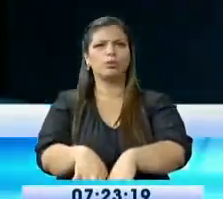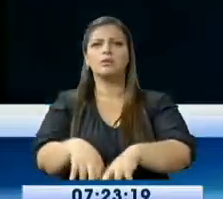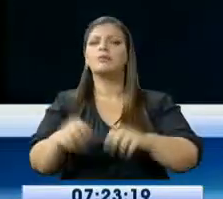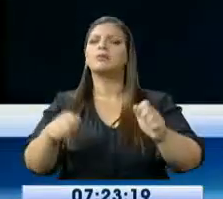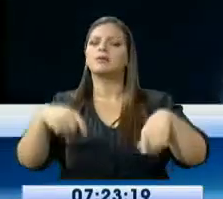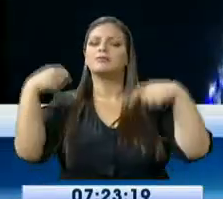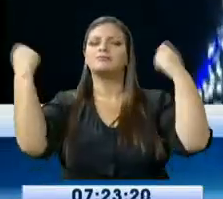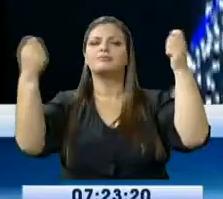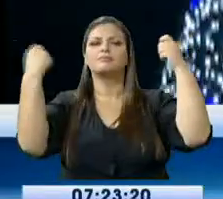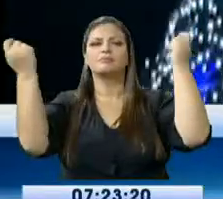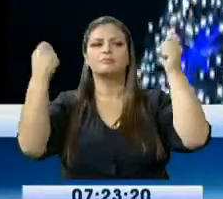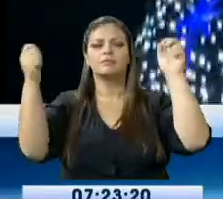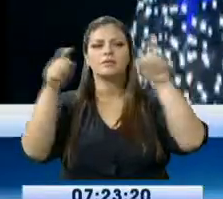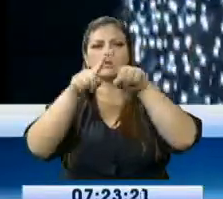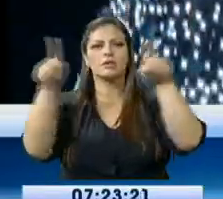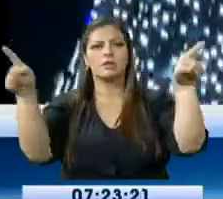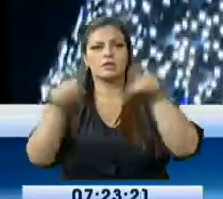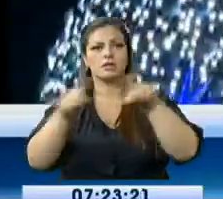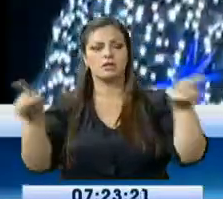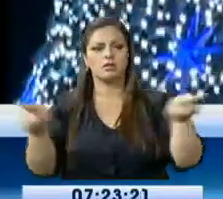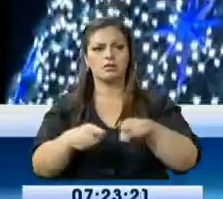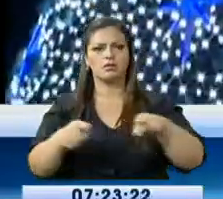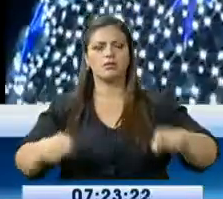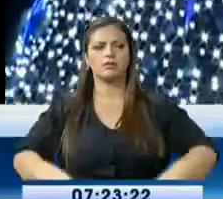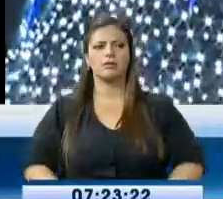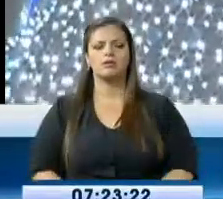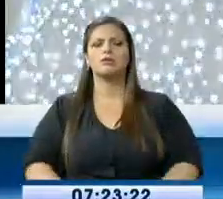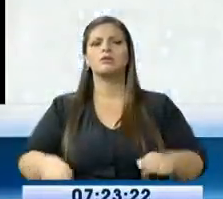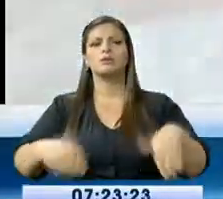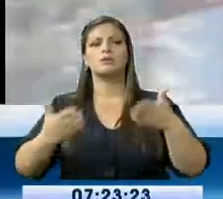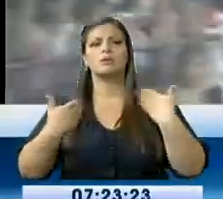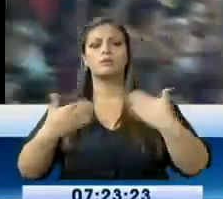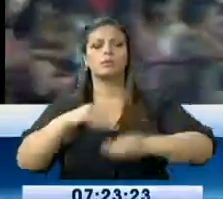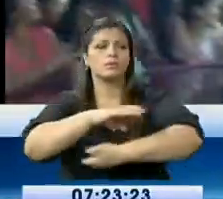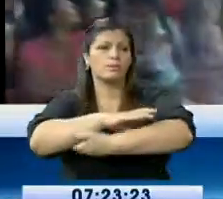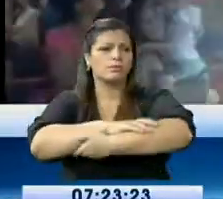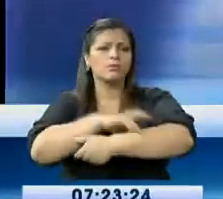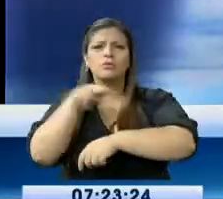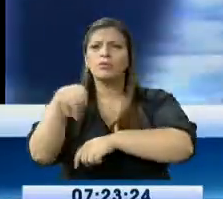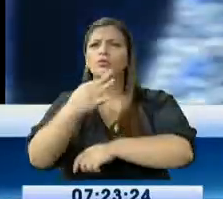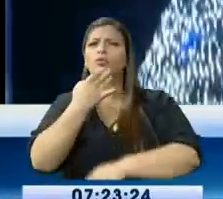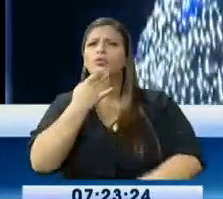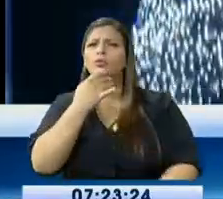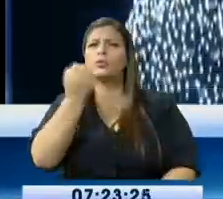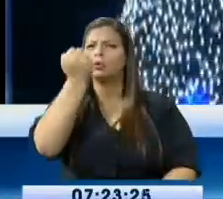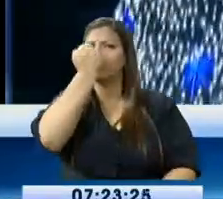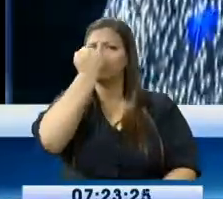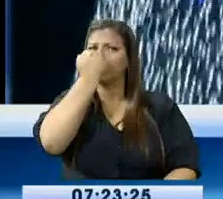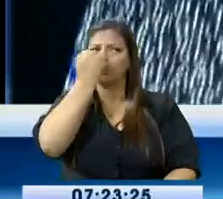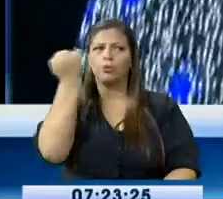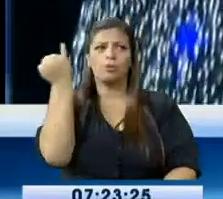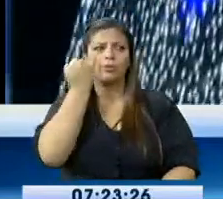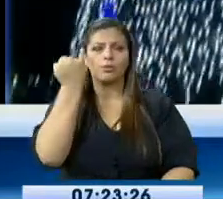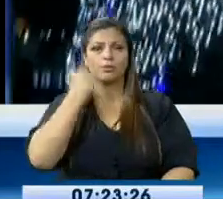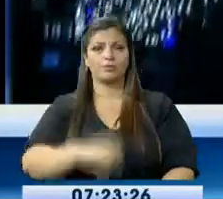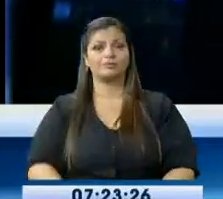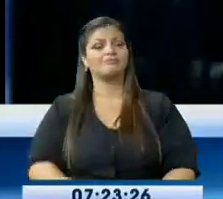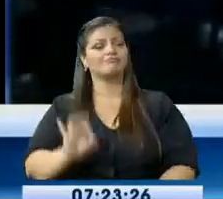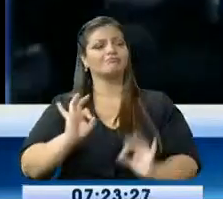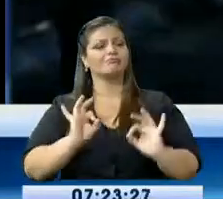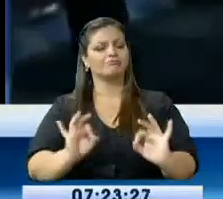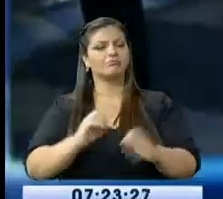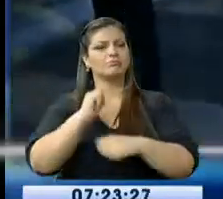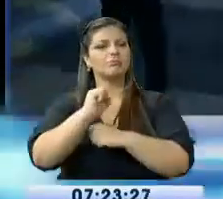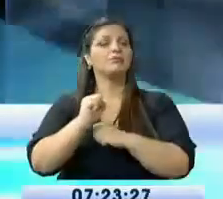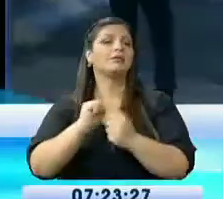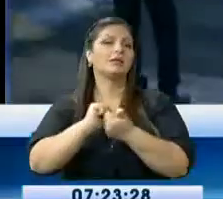de Navidad. El Malecón de Guayaquil se vistió de rojo y verde para continuar con el festejo. Muy excelente. Cada año tengo visitando